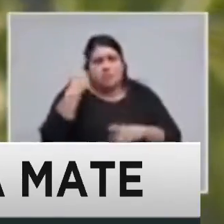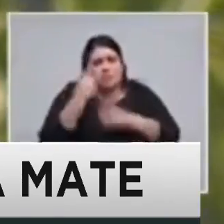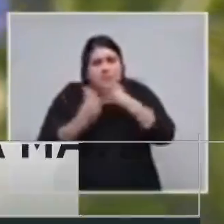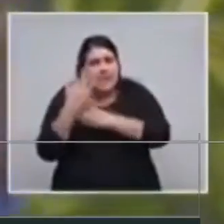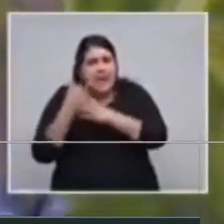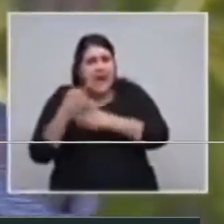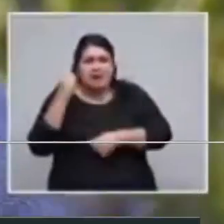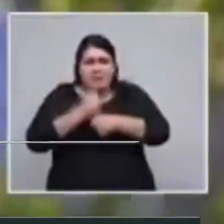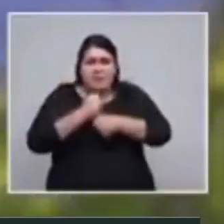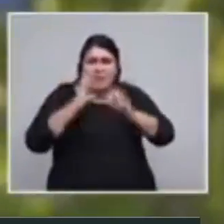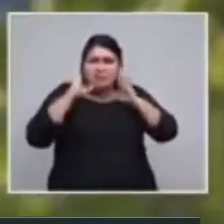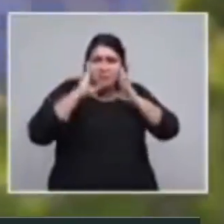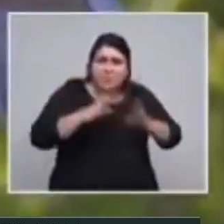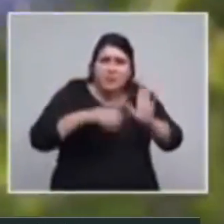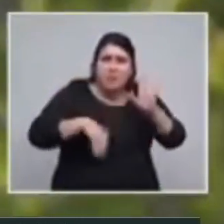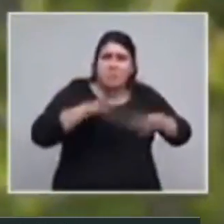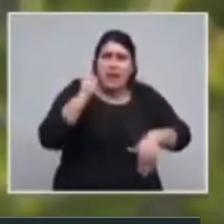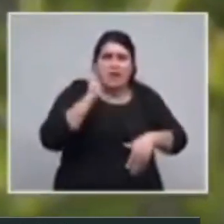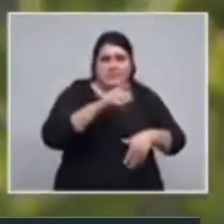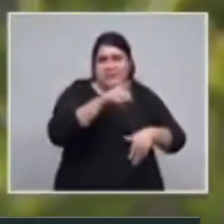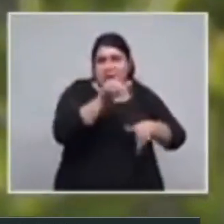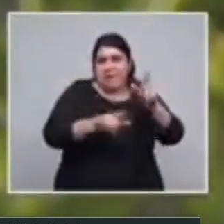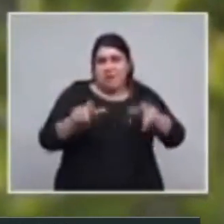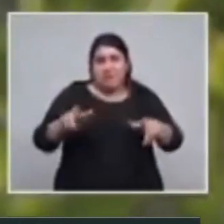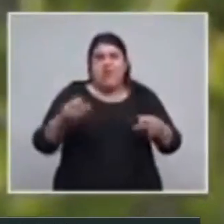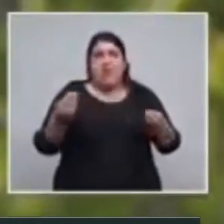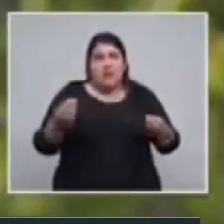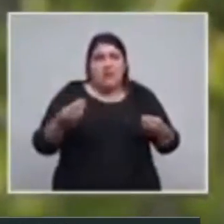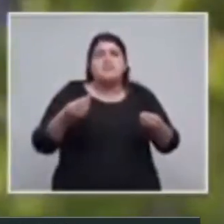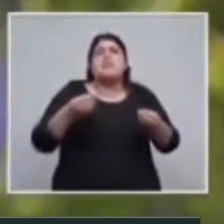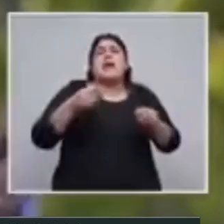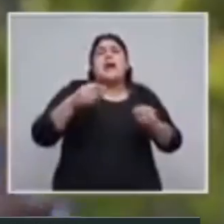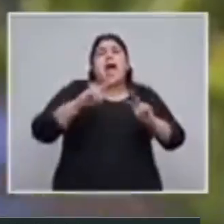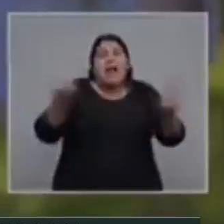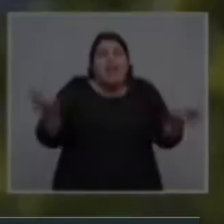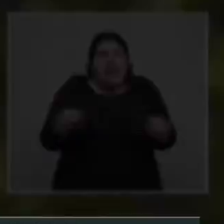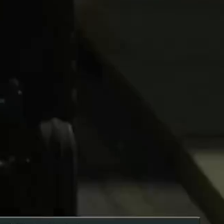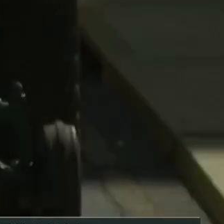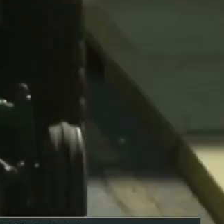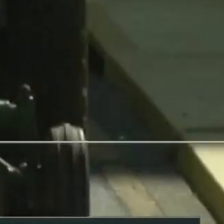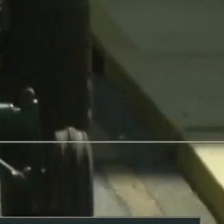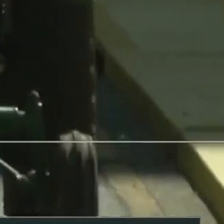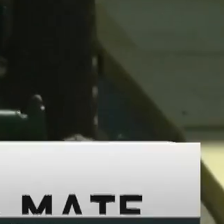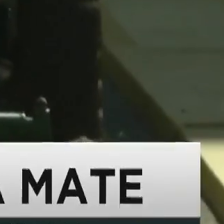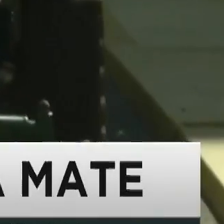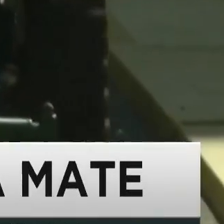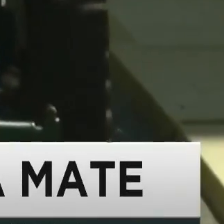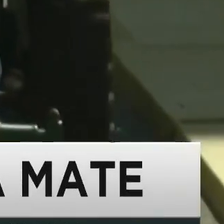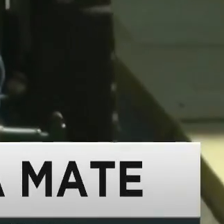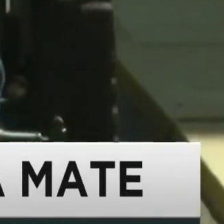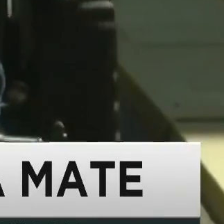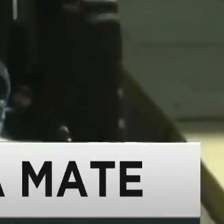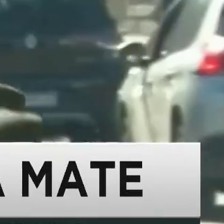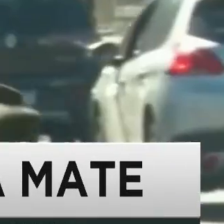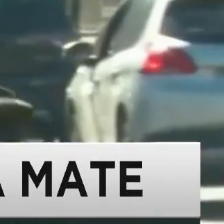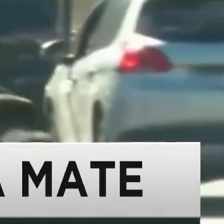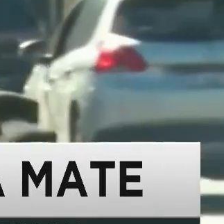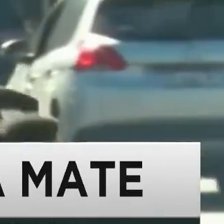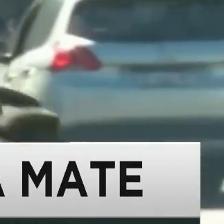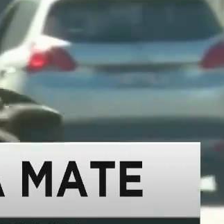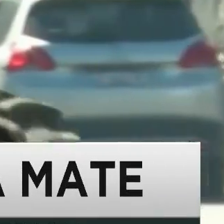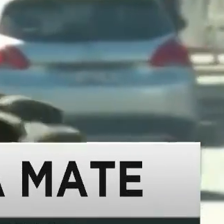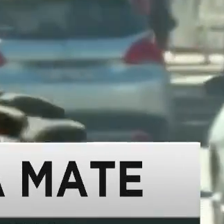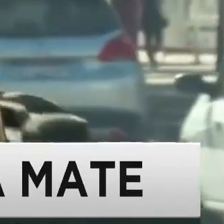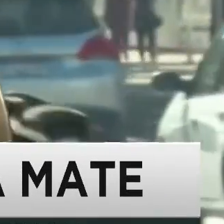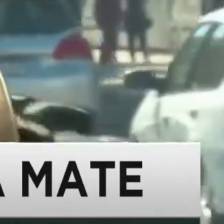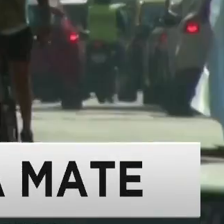Vamos a seguir trabajando para redistribuir la riqueza en la Argentina. Los movimientos sociales